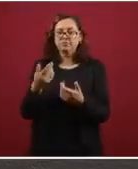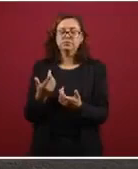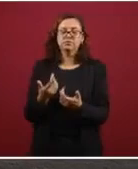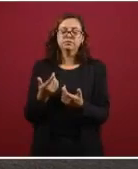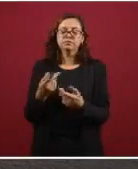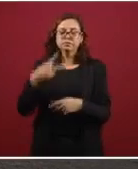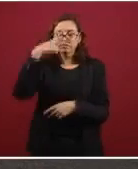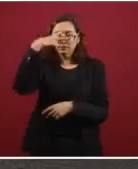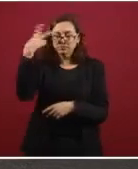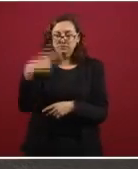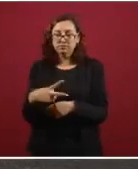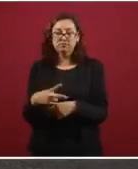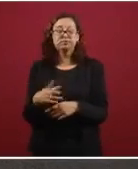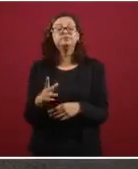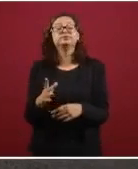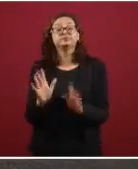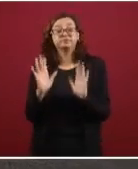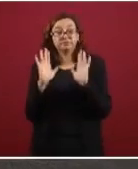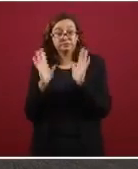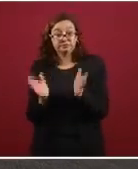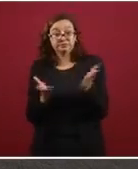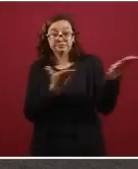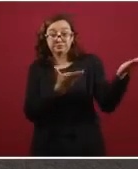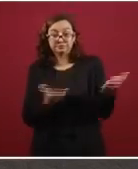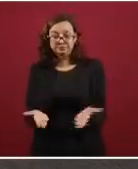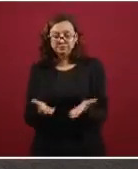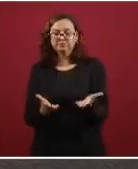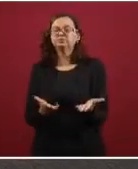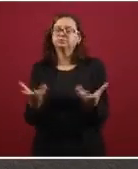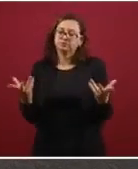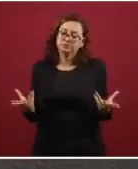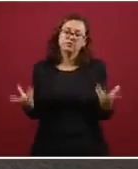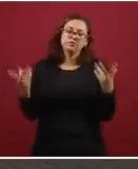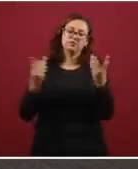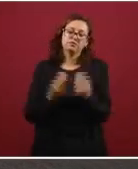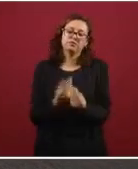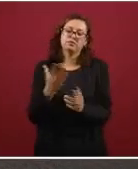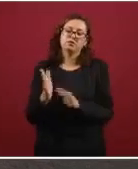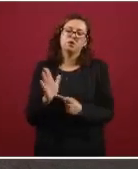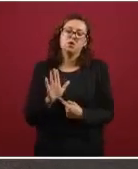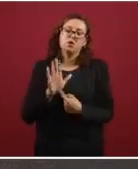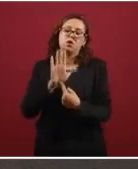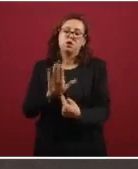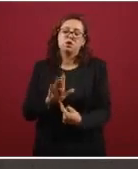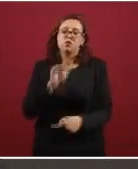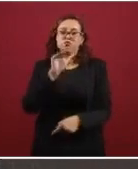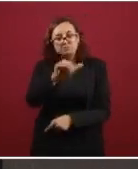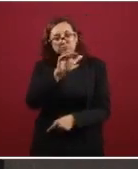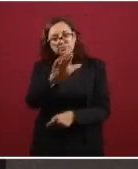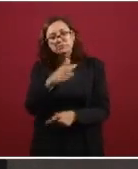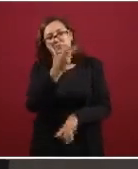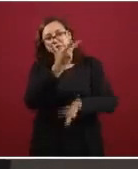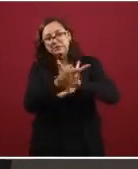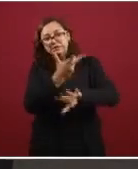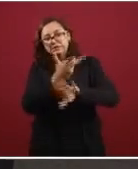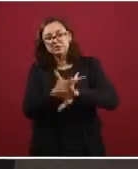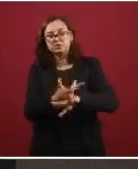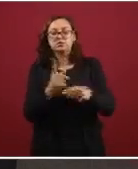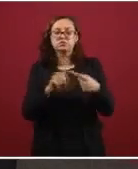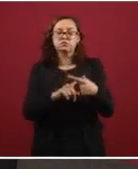la estrategia y las peticiones de México o solicitudes o demandas respecto a Estados Unidos, particularmente